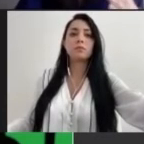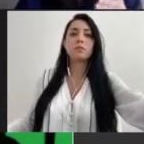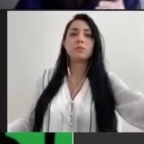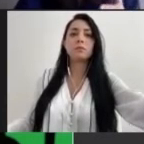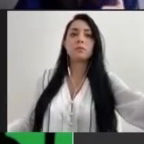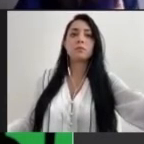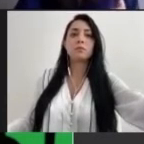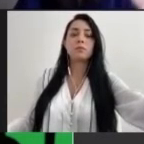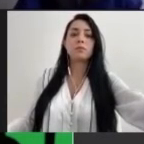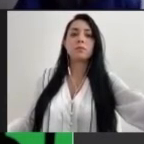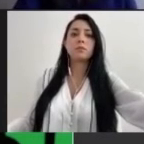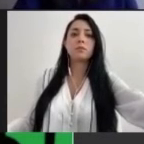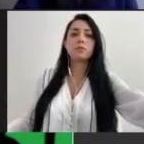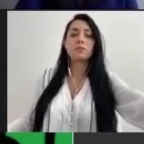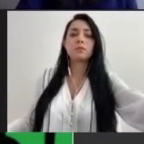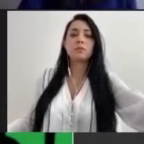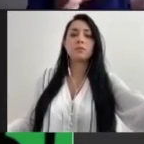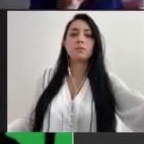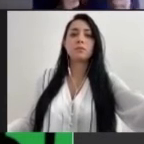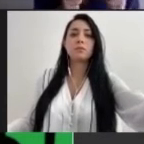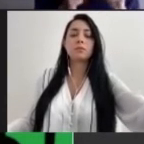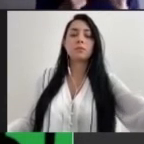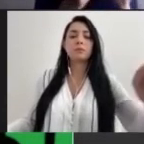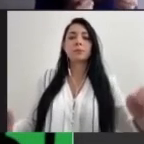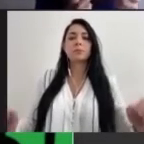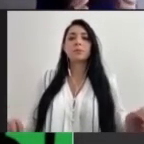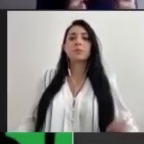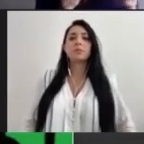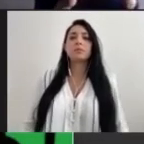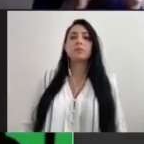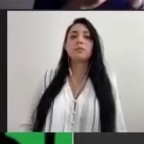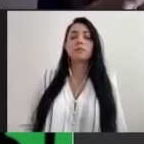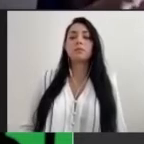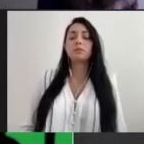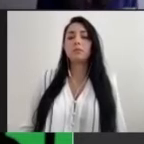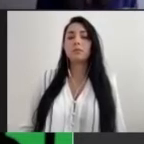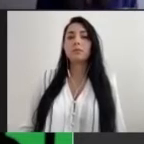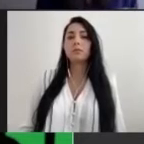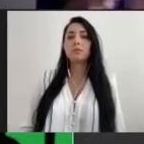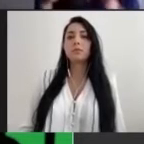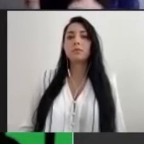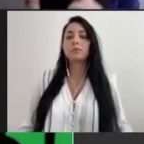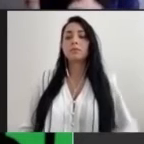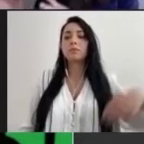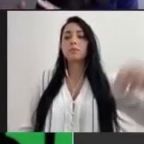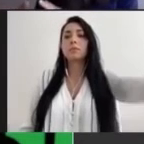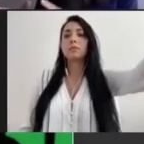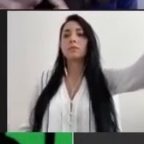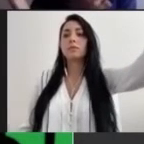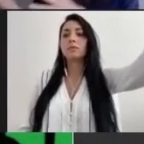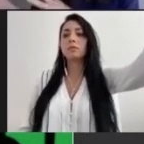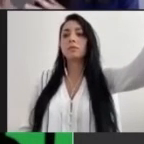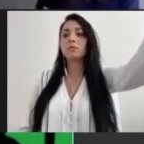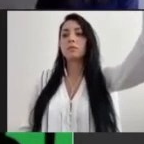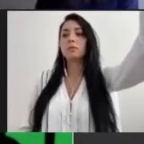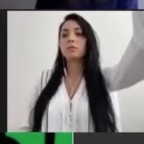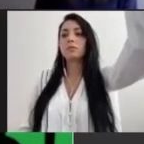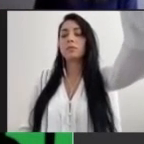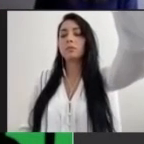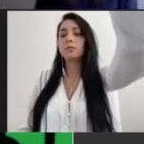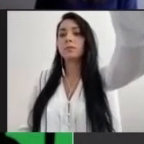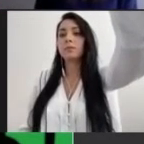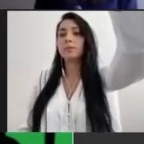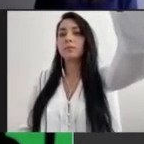ya de hacerse la ejecución y el juez de ejecución, que es el juez encargado de que sí se cumplan estas sanciones en contra de todas las